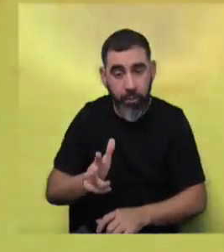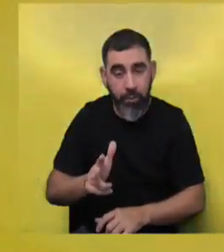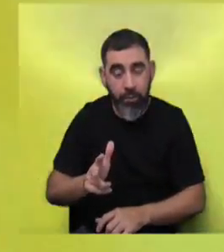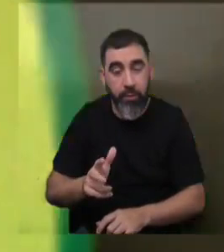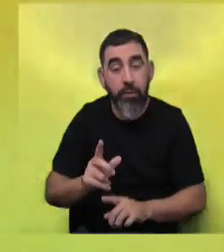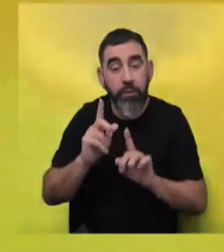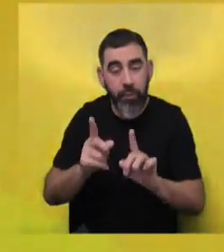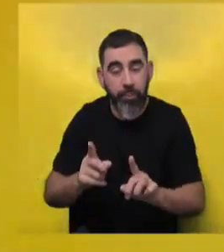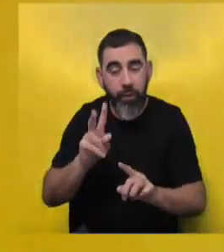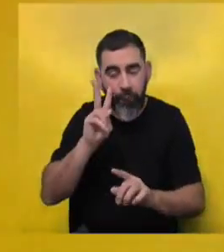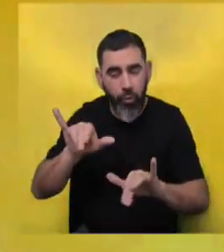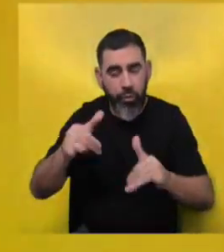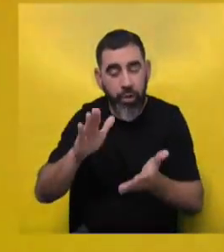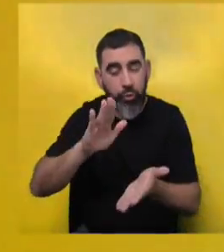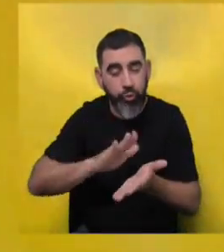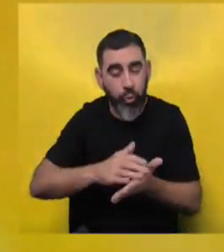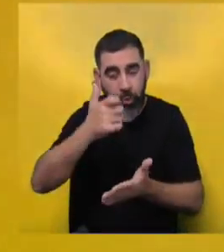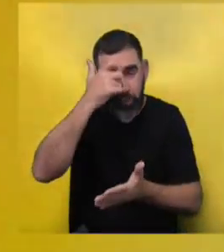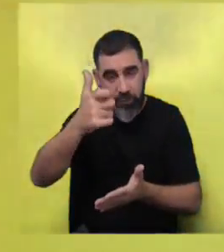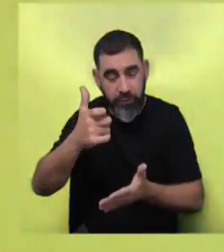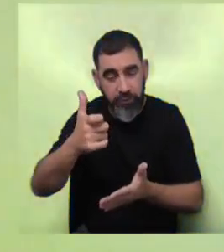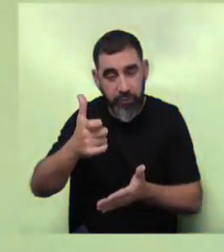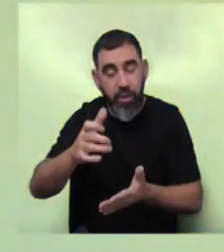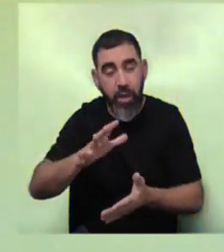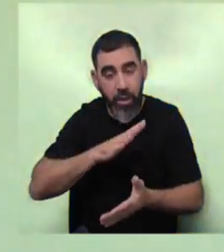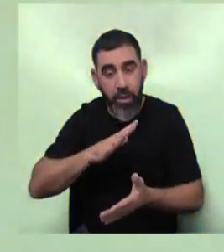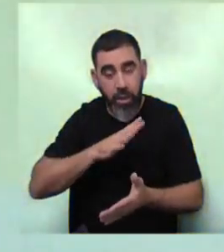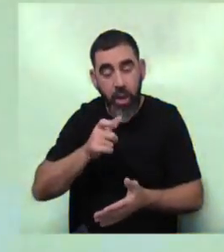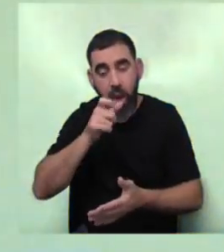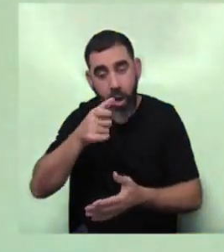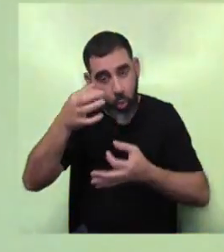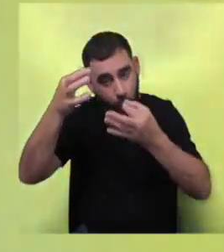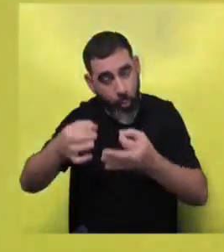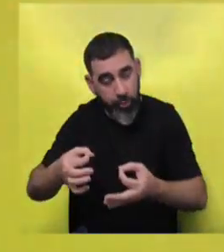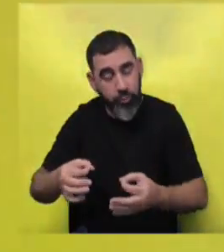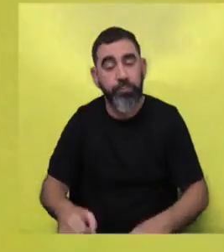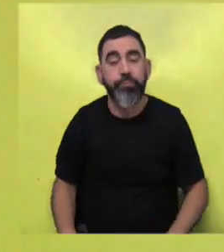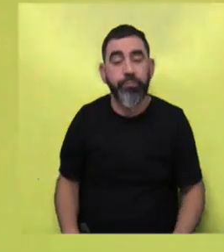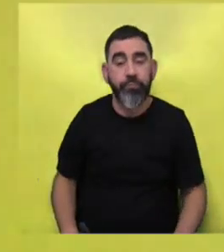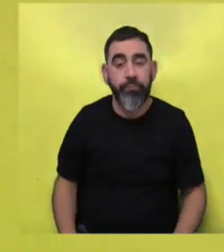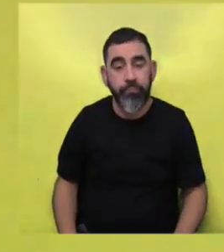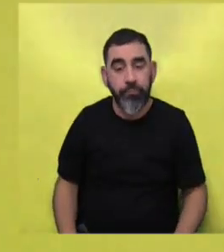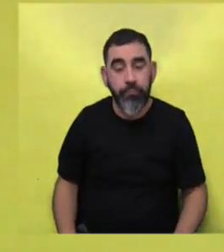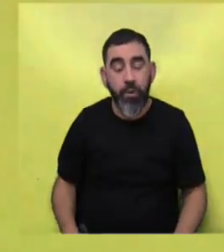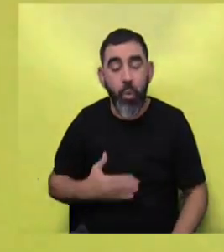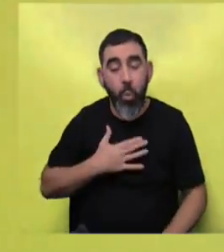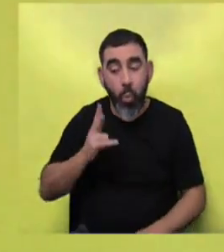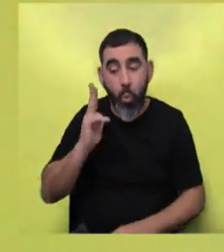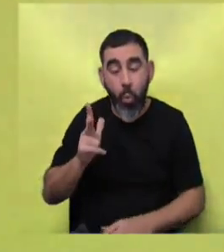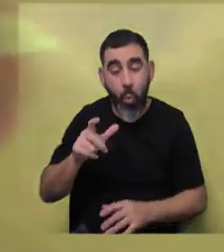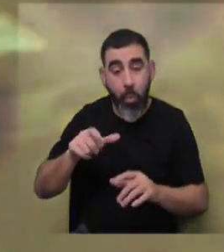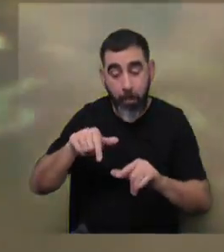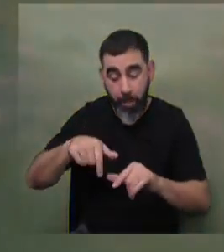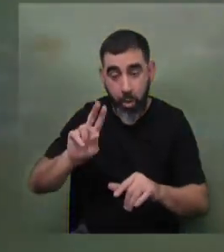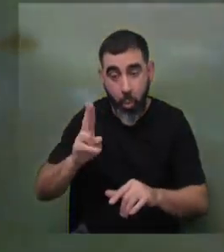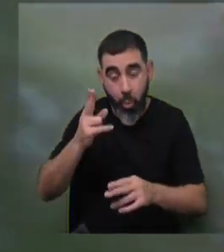y ustedes han visto aquí en Sobre Ciencia, cómo se sostiene con algunos argumentos muy contundentes que las presencias humanas en lo que hoy